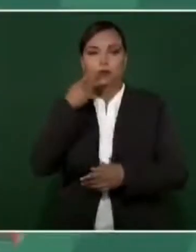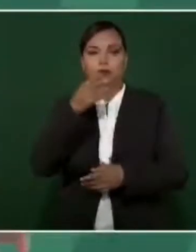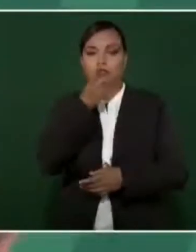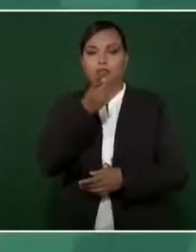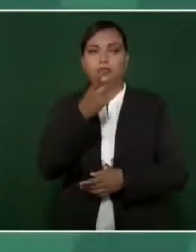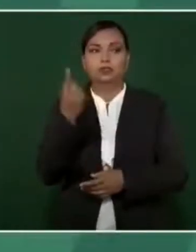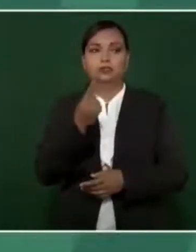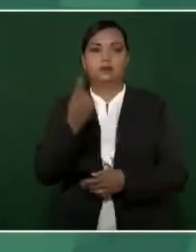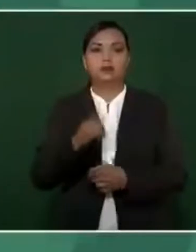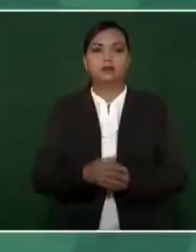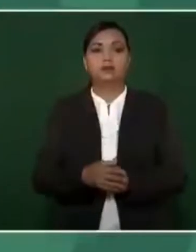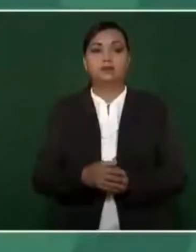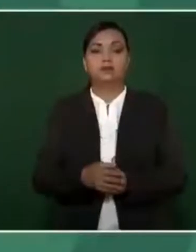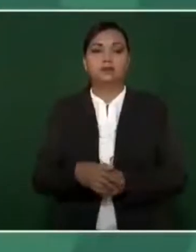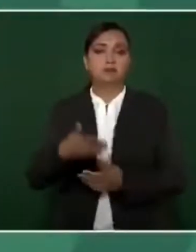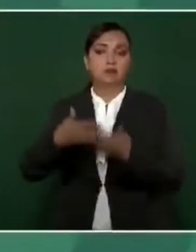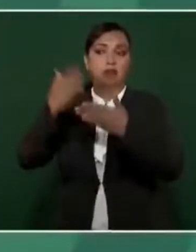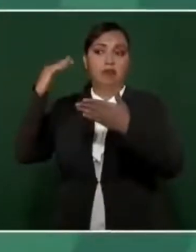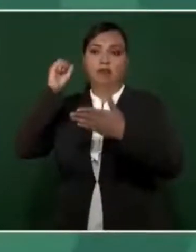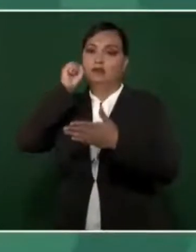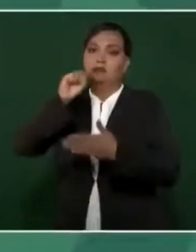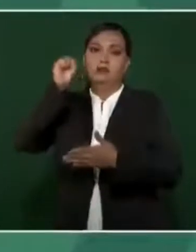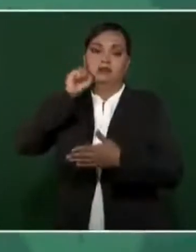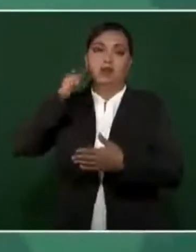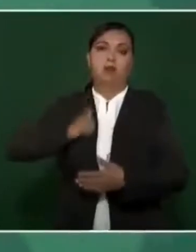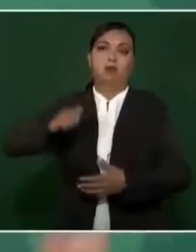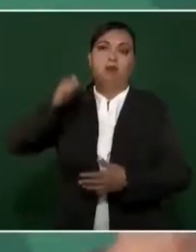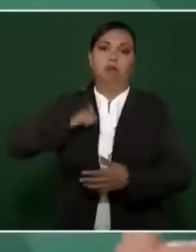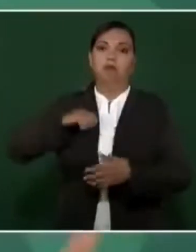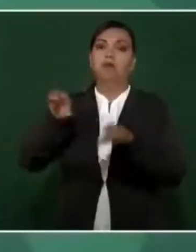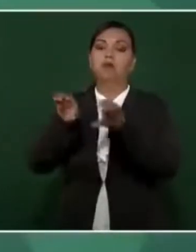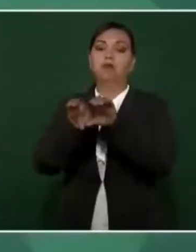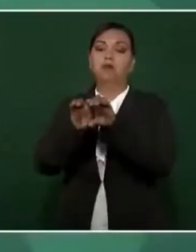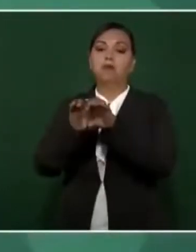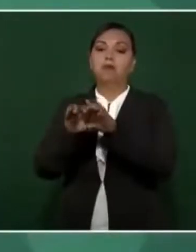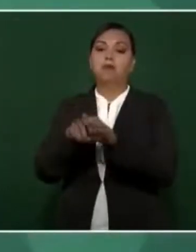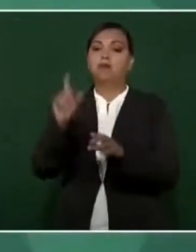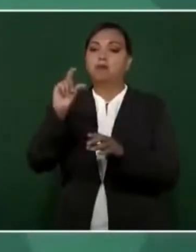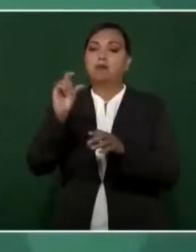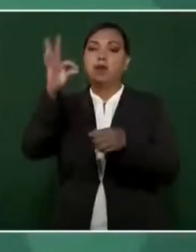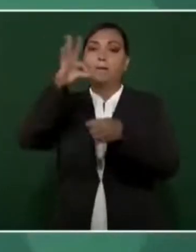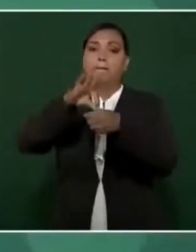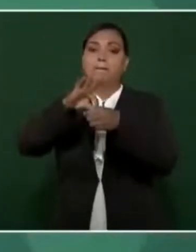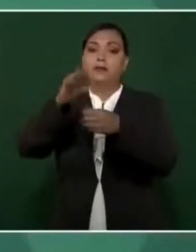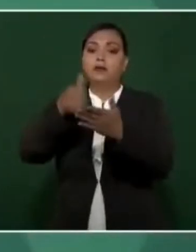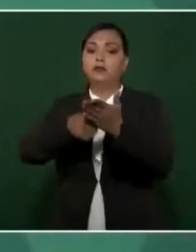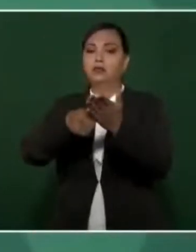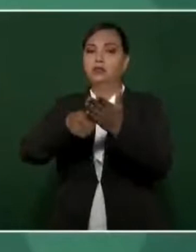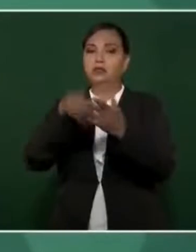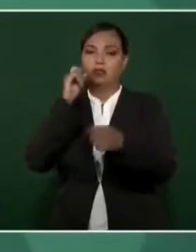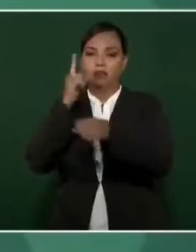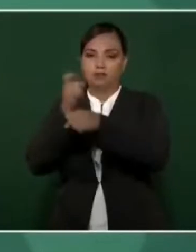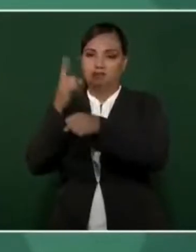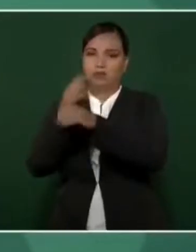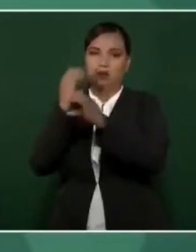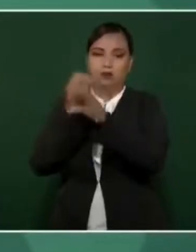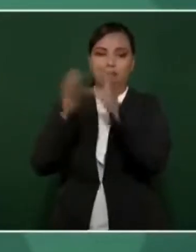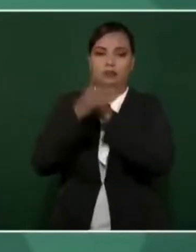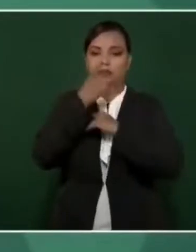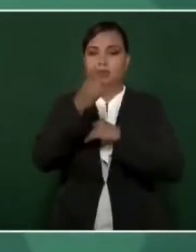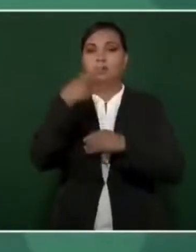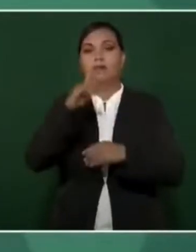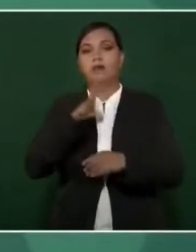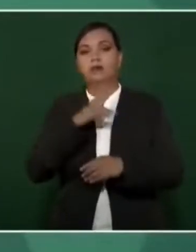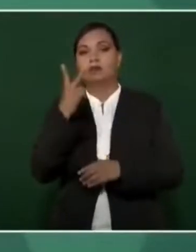estuvimos acostumbrados durante el proceso electoral anterior a este tipo de señalamientos, pero me quedan dos premisas